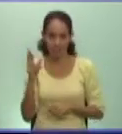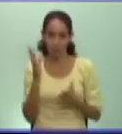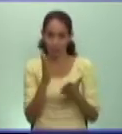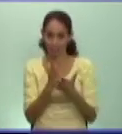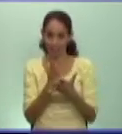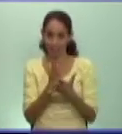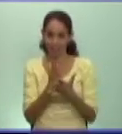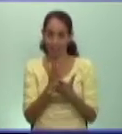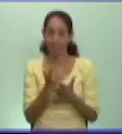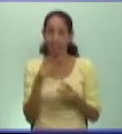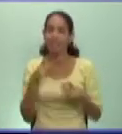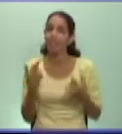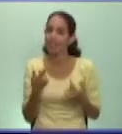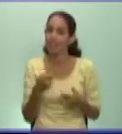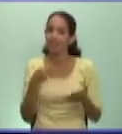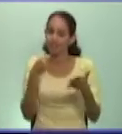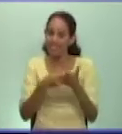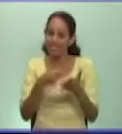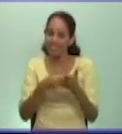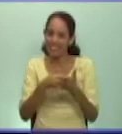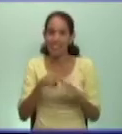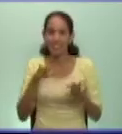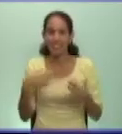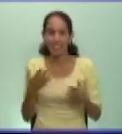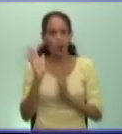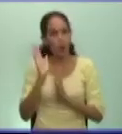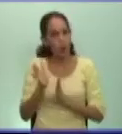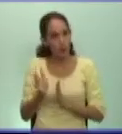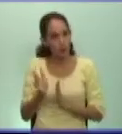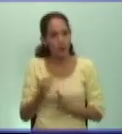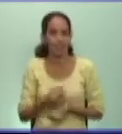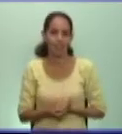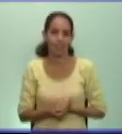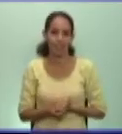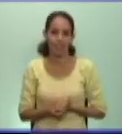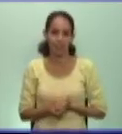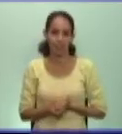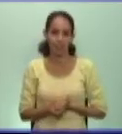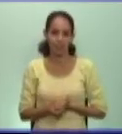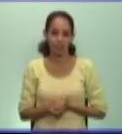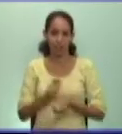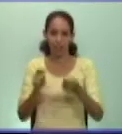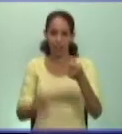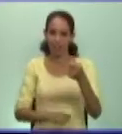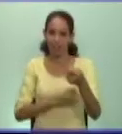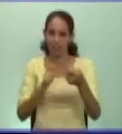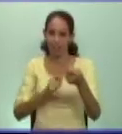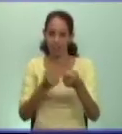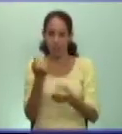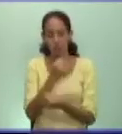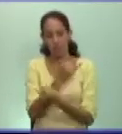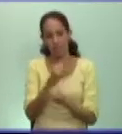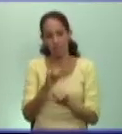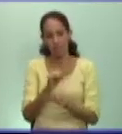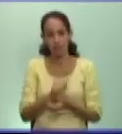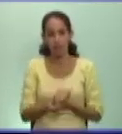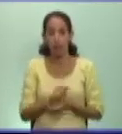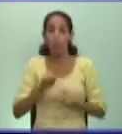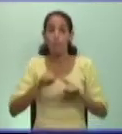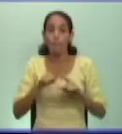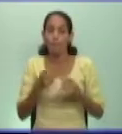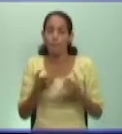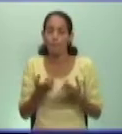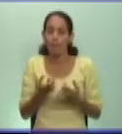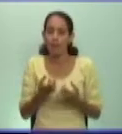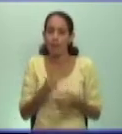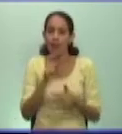posibilidad un poco de sistematizar estos temas hasta las guerras por la independencia. Como el tema 4 y 5 fue los que tuvimos